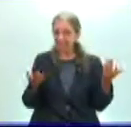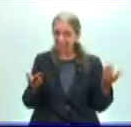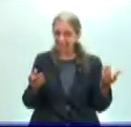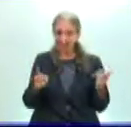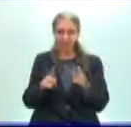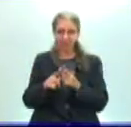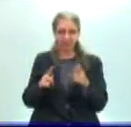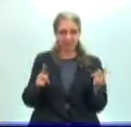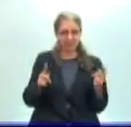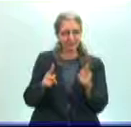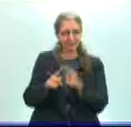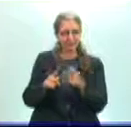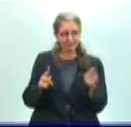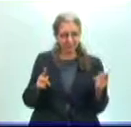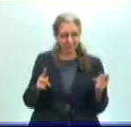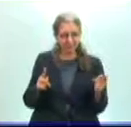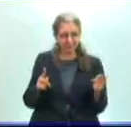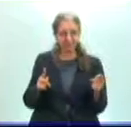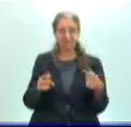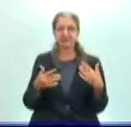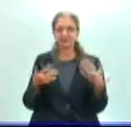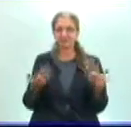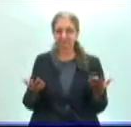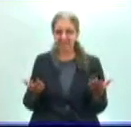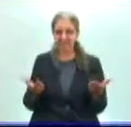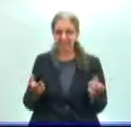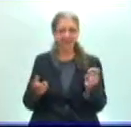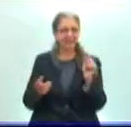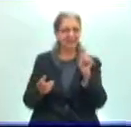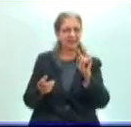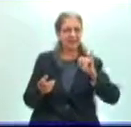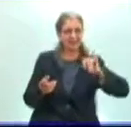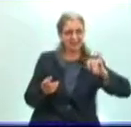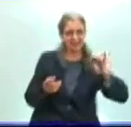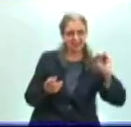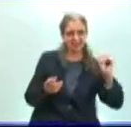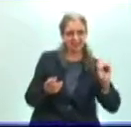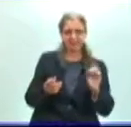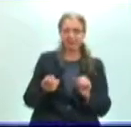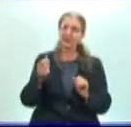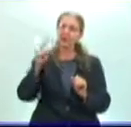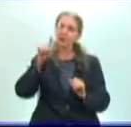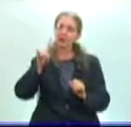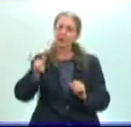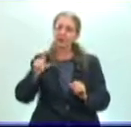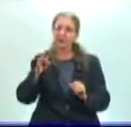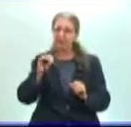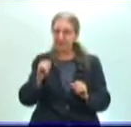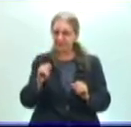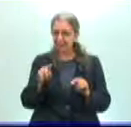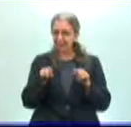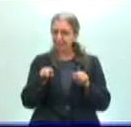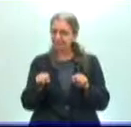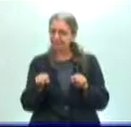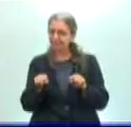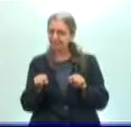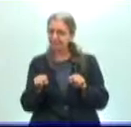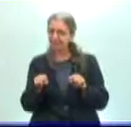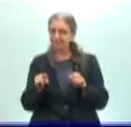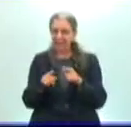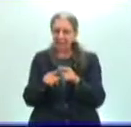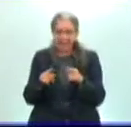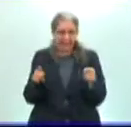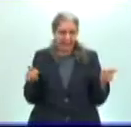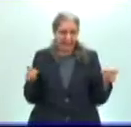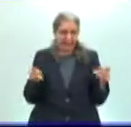ustedes conocen, en este caso dada por los 16 metros y los 9 metros, no es más que la